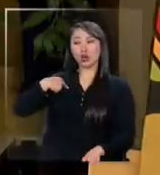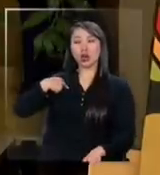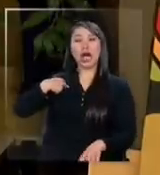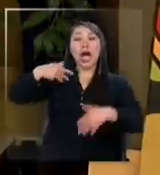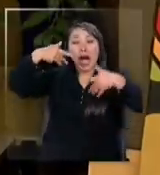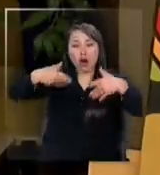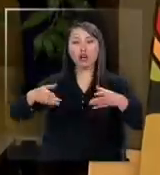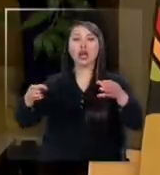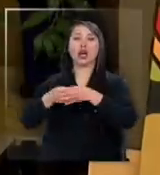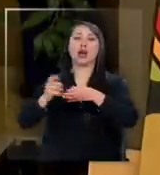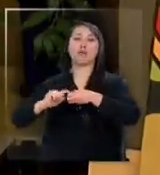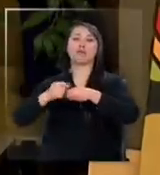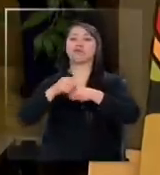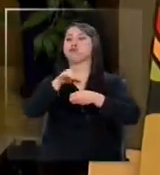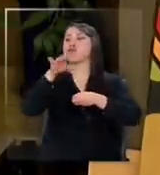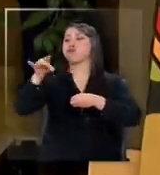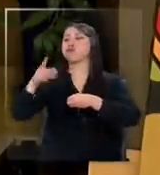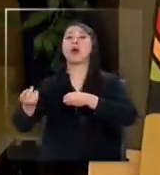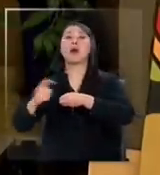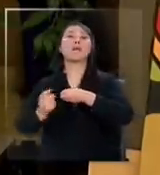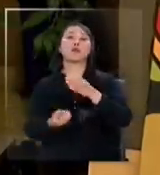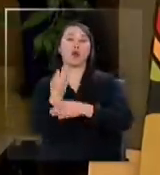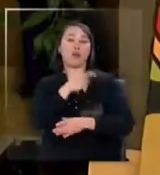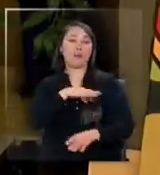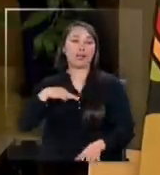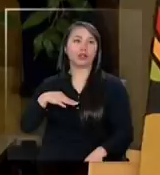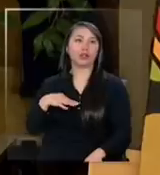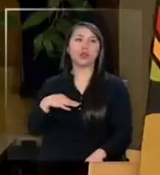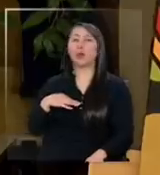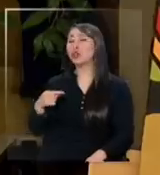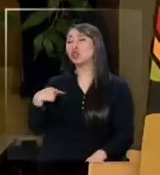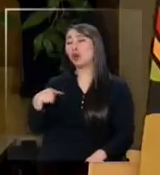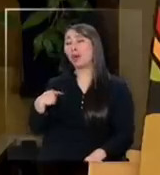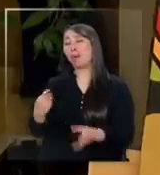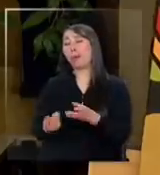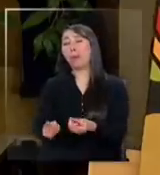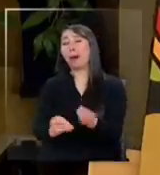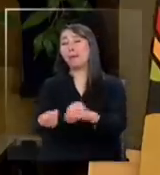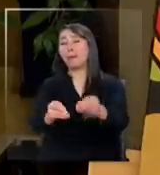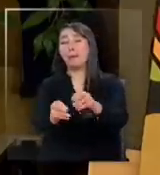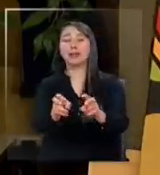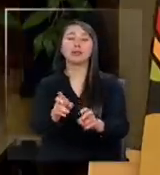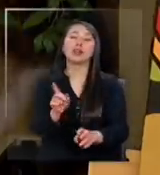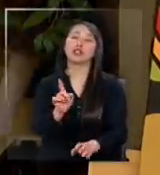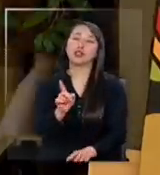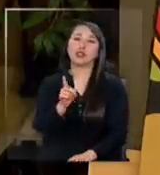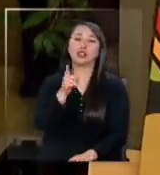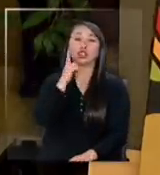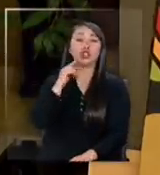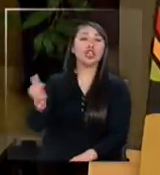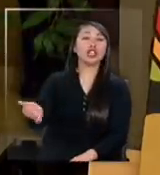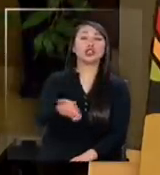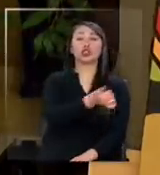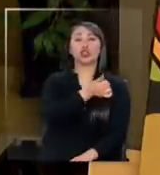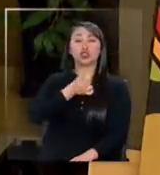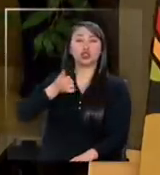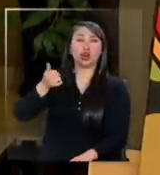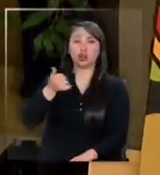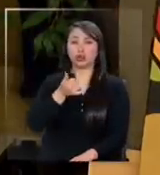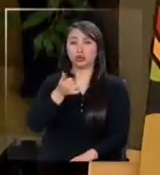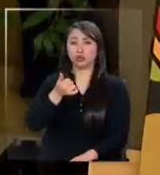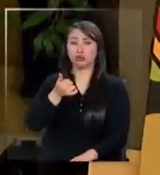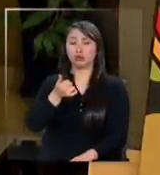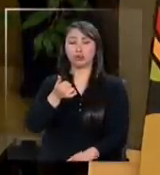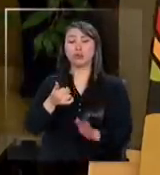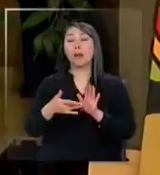echar... Es que no le quiero echar más pelo a la sopa. Mira, yo siento que hoy día, de todos nosotros, sin excepción, además de gestos concretos como